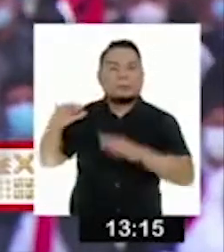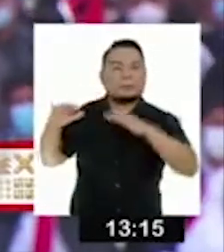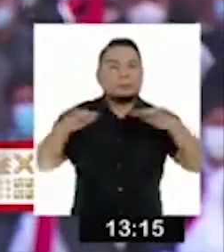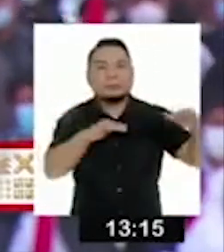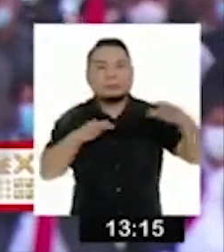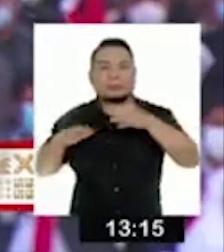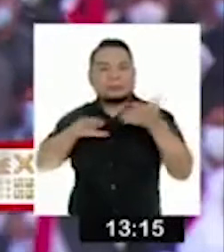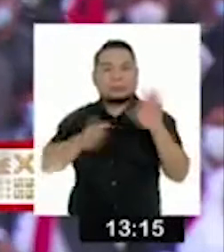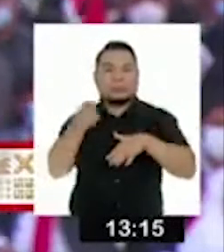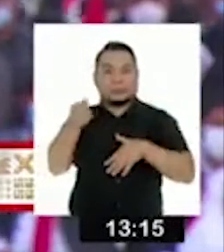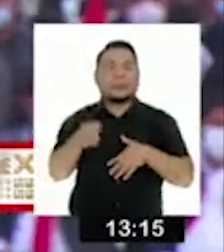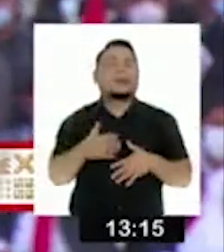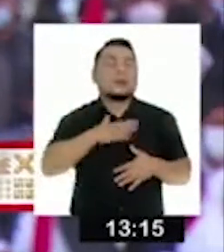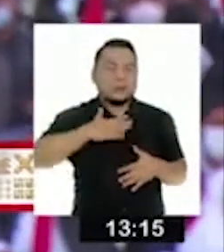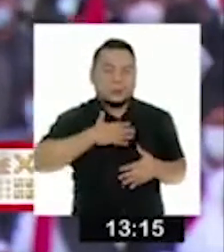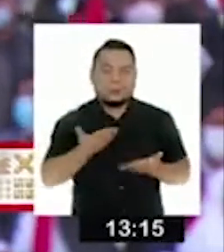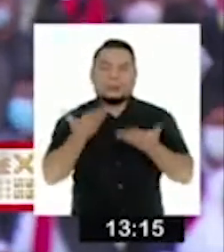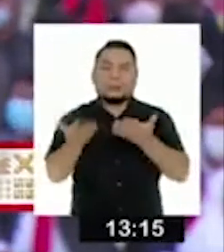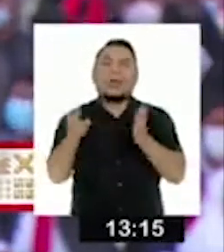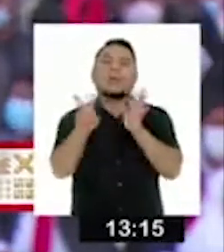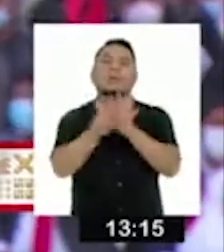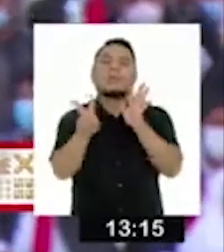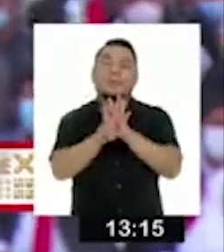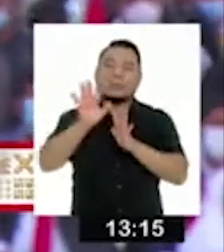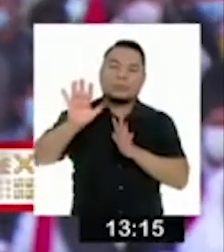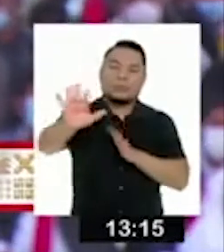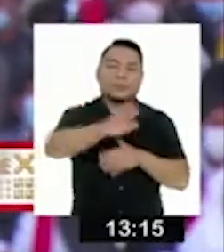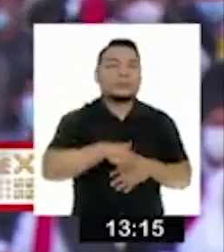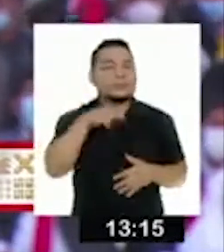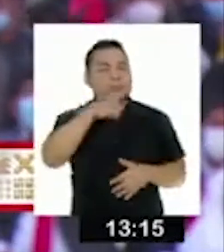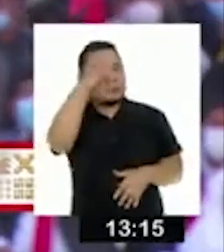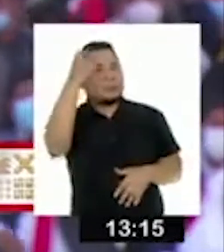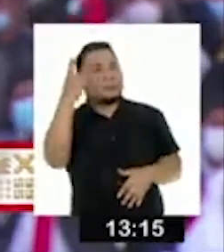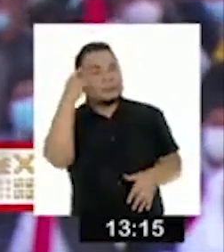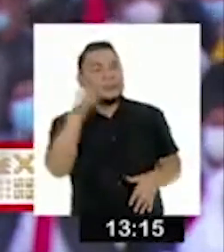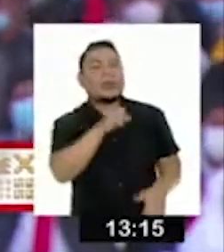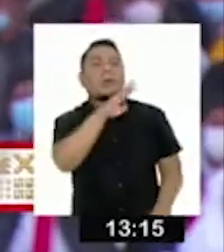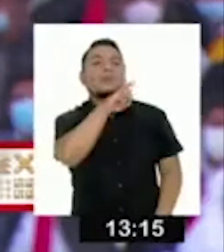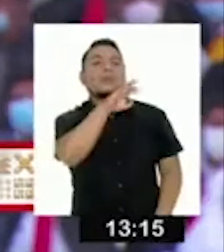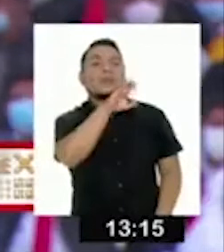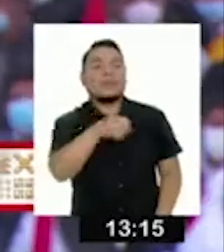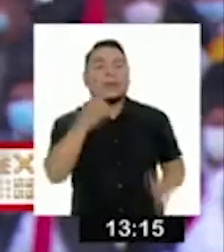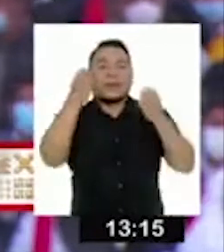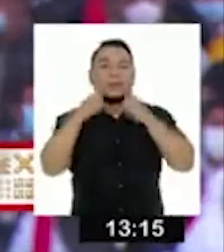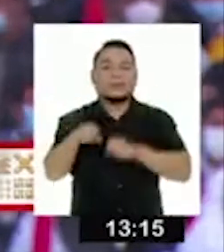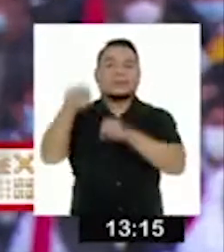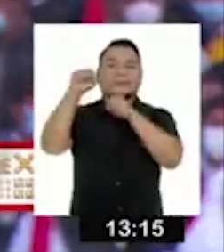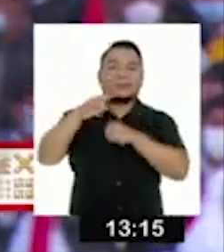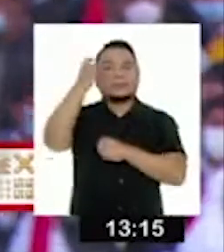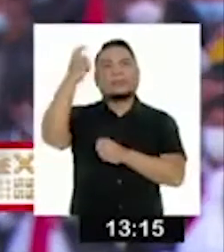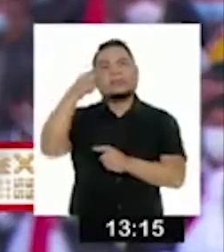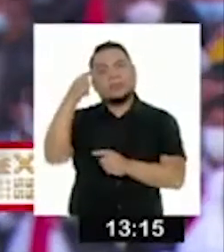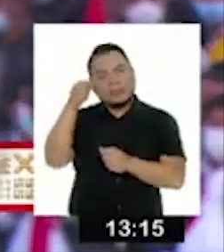y declara su voluntad porque el sueño de Bolívar, de San Martín y de los próceres